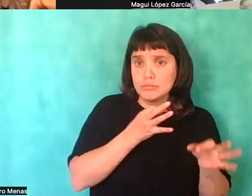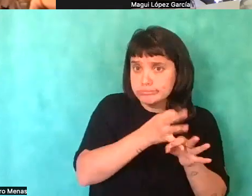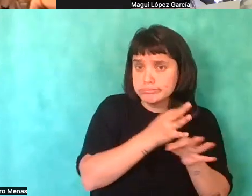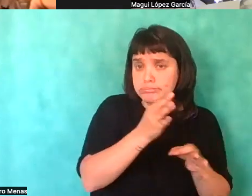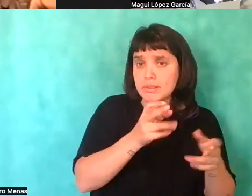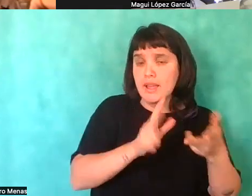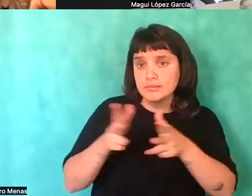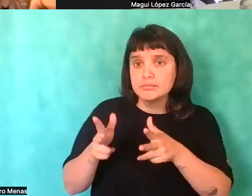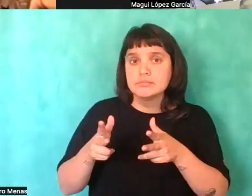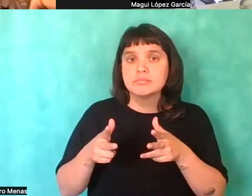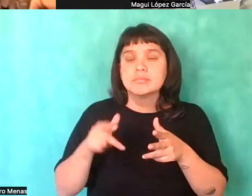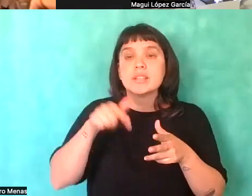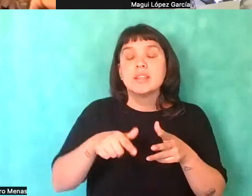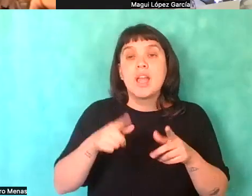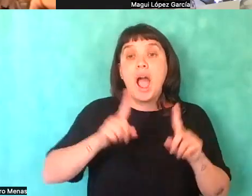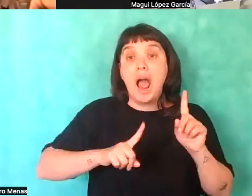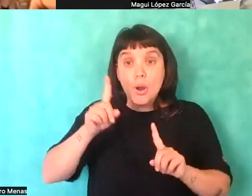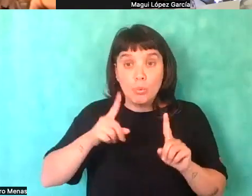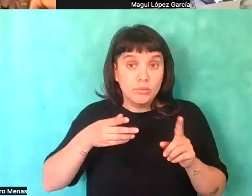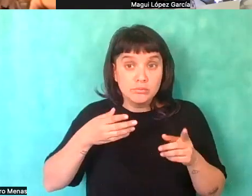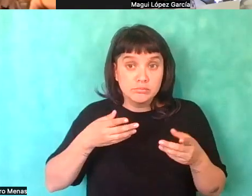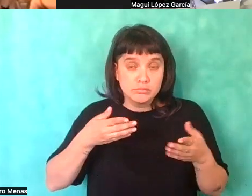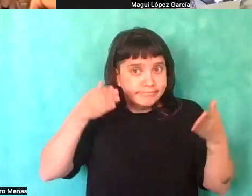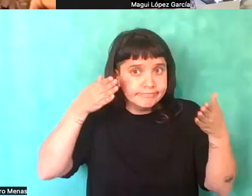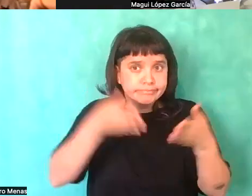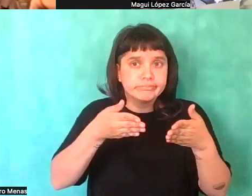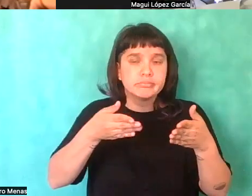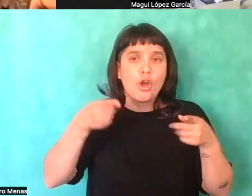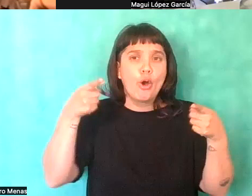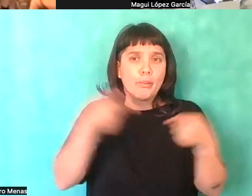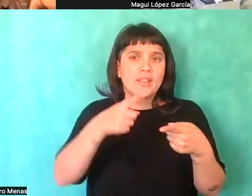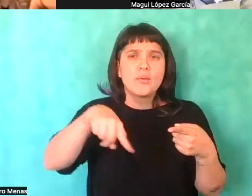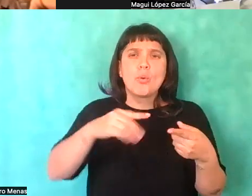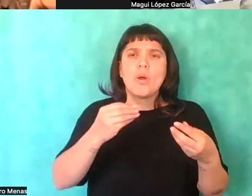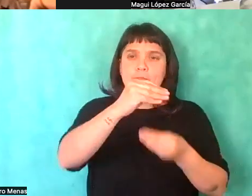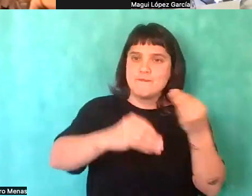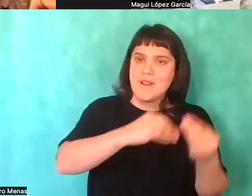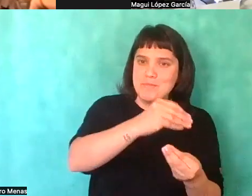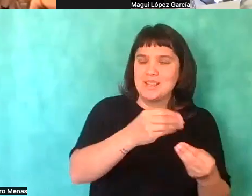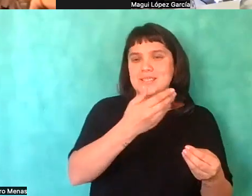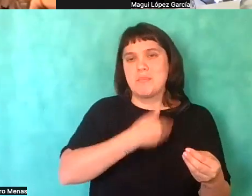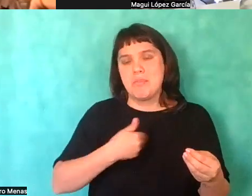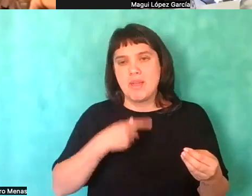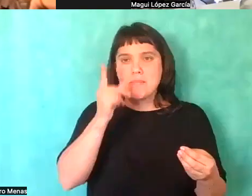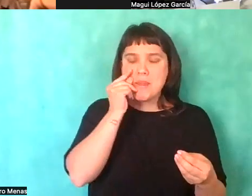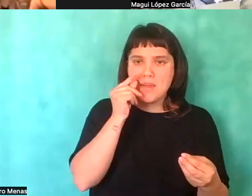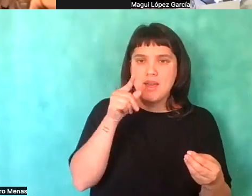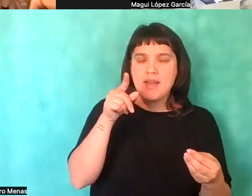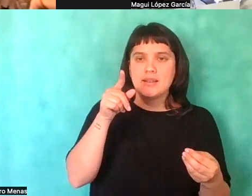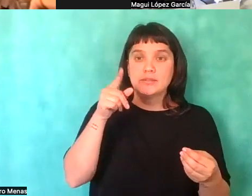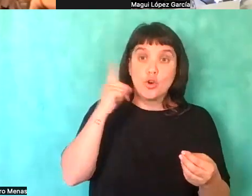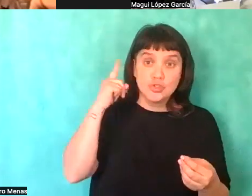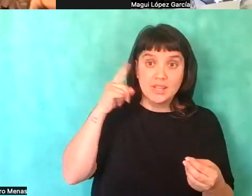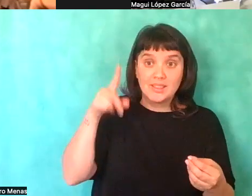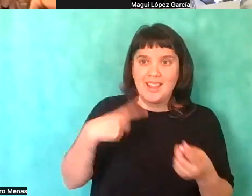algunos de ellos inclusive están pensados para la situación de mamás y papás, ¿sí? De familias, de personas sordas que necesitan aprender la